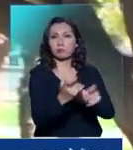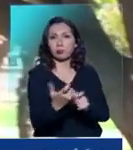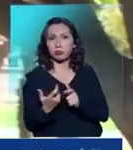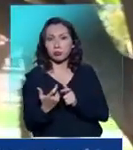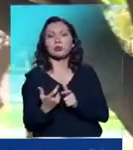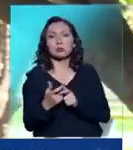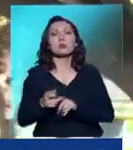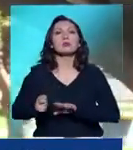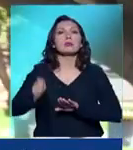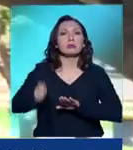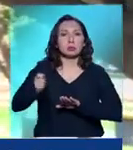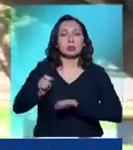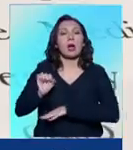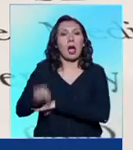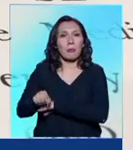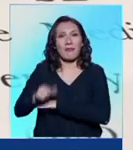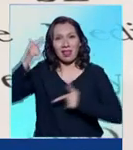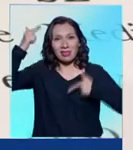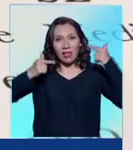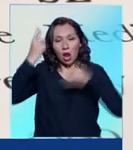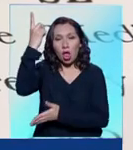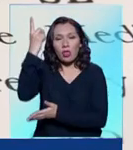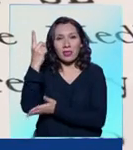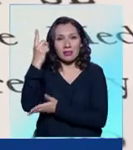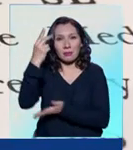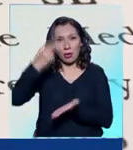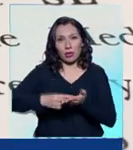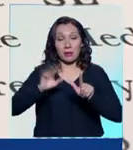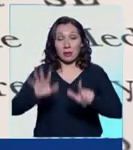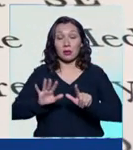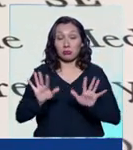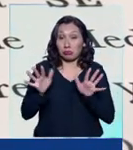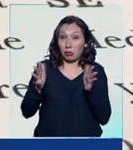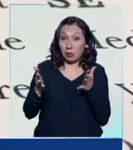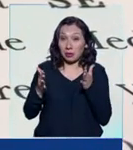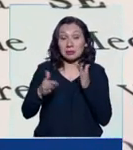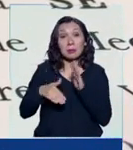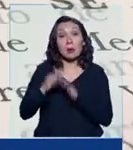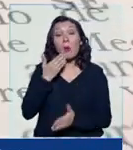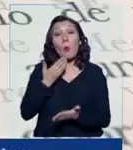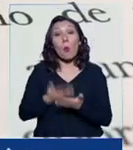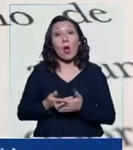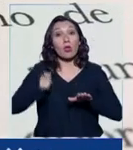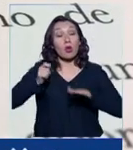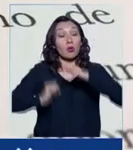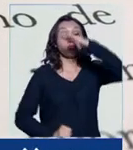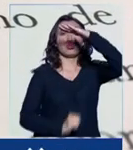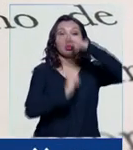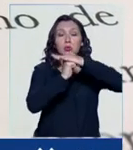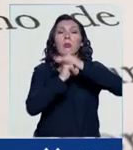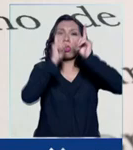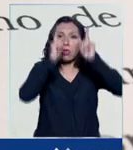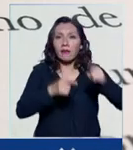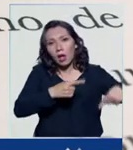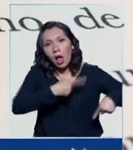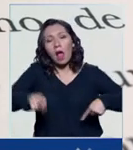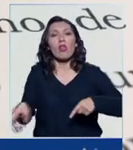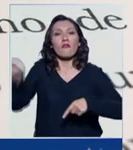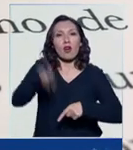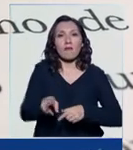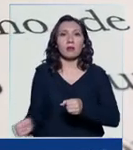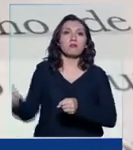aprobado por la Corte de Apelaciones de Talca en diciembre de 2017. La sorpresa fue mayúscula cuando la Corte Suprema ordenó su reincorporación